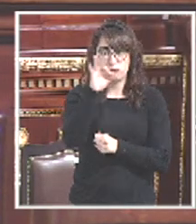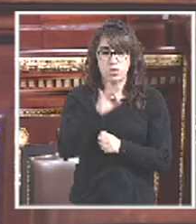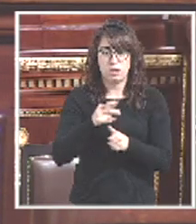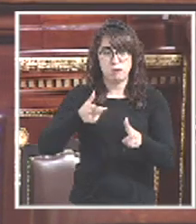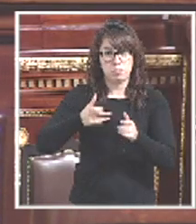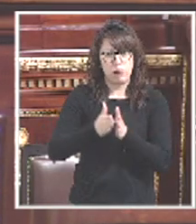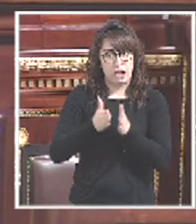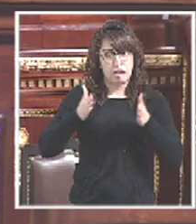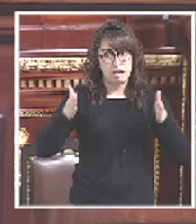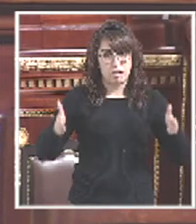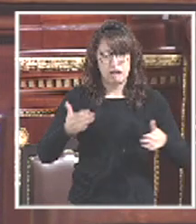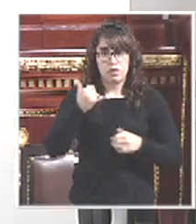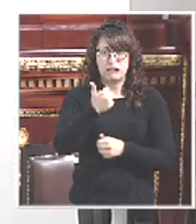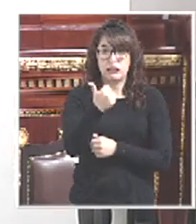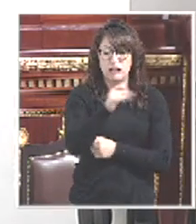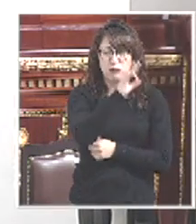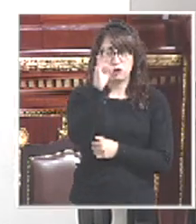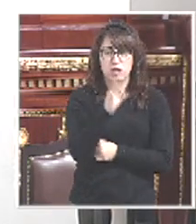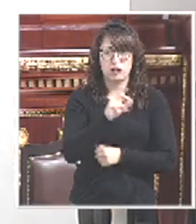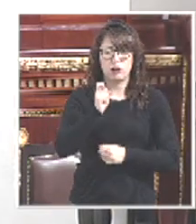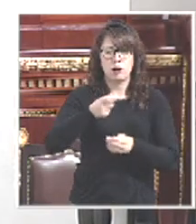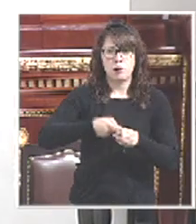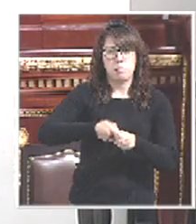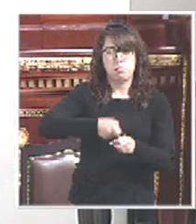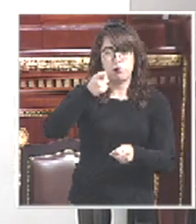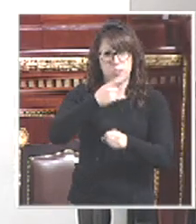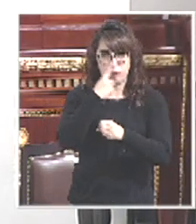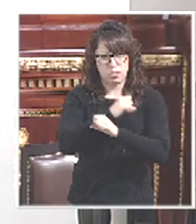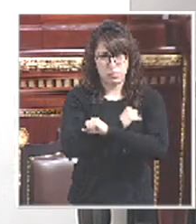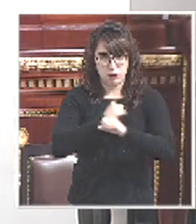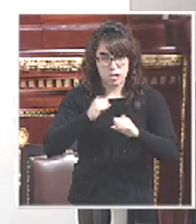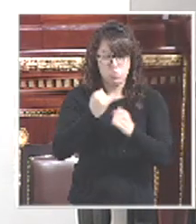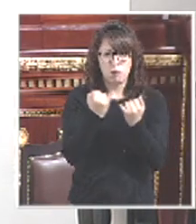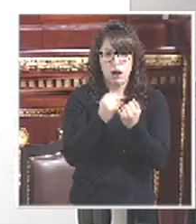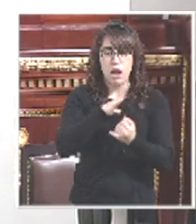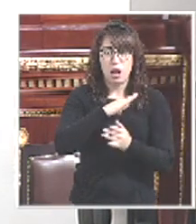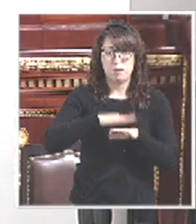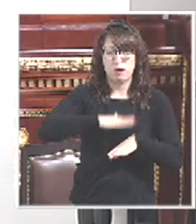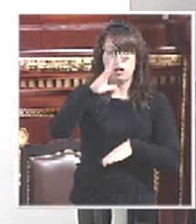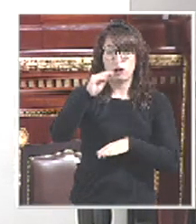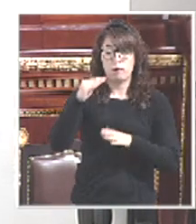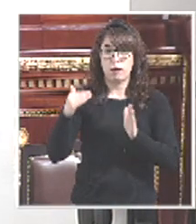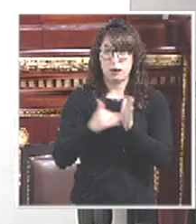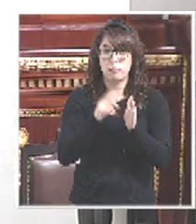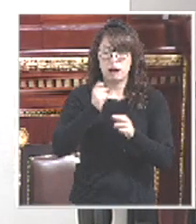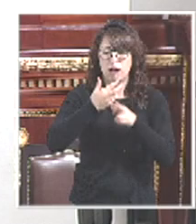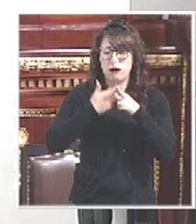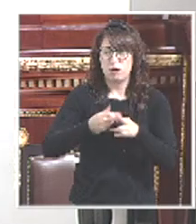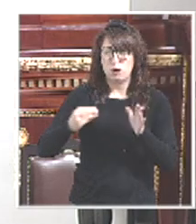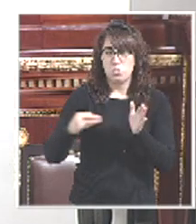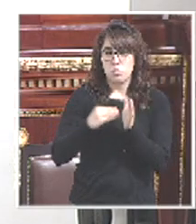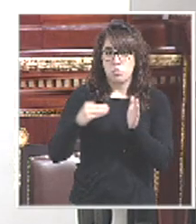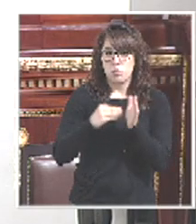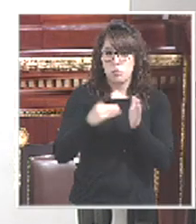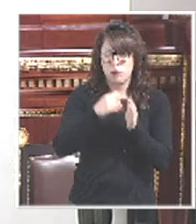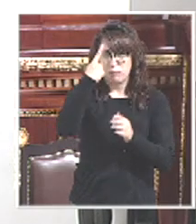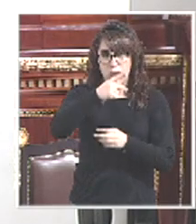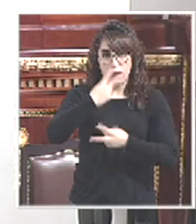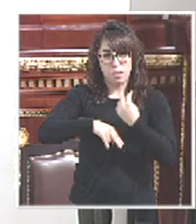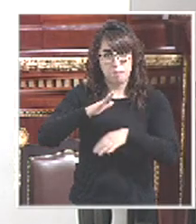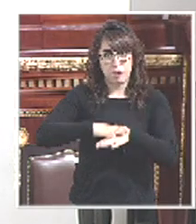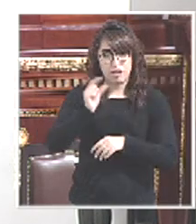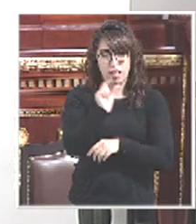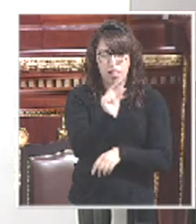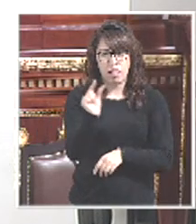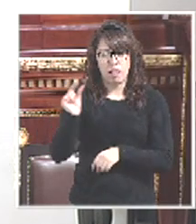y 6% granadas. También se recopilaron más de 90,000 cartuchos. Estos resultados convirtieron a la Ciudad